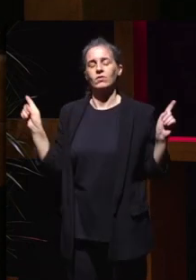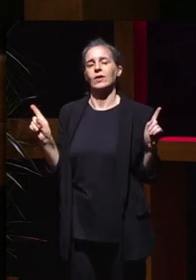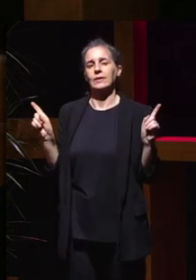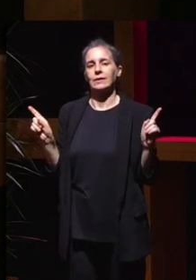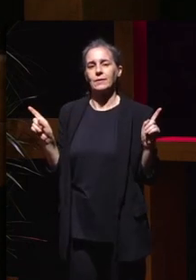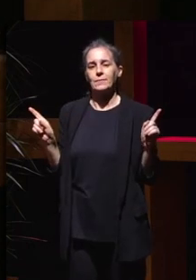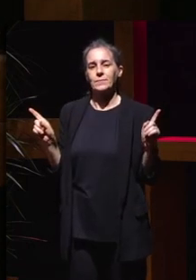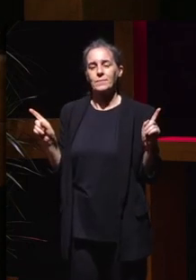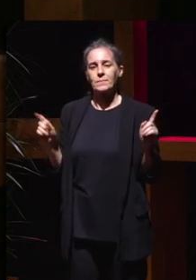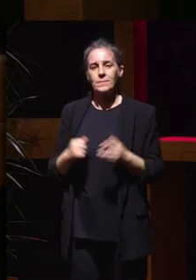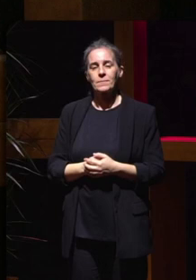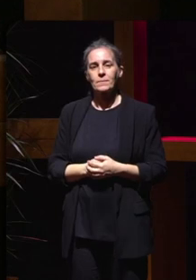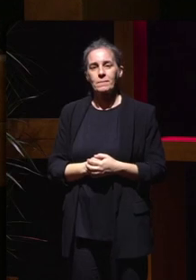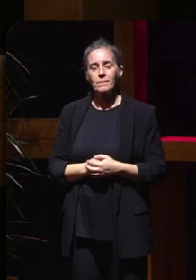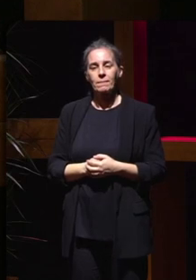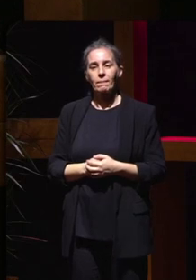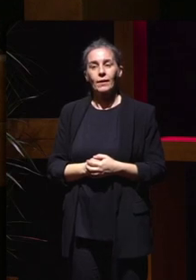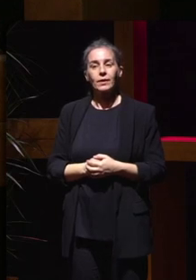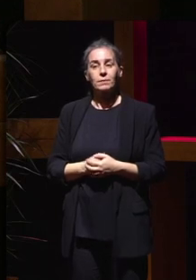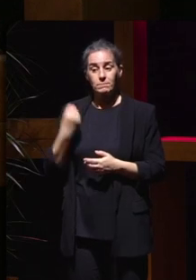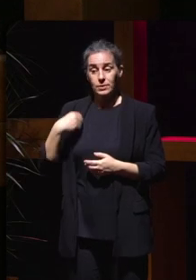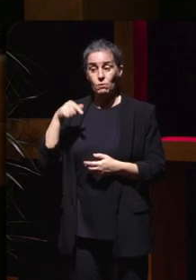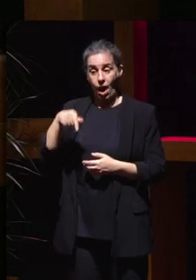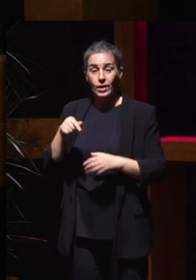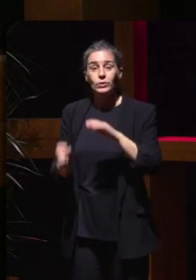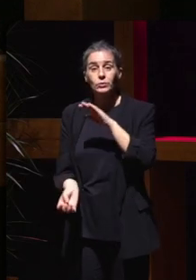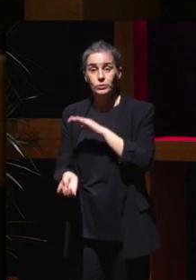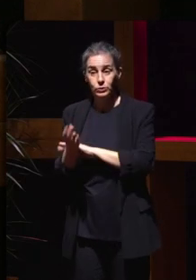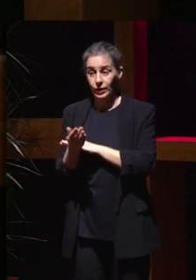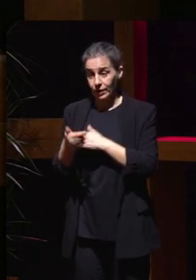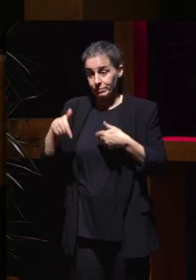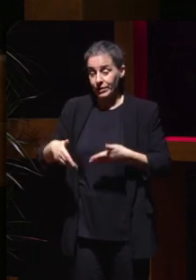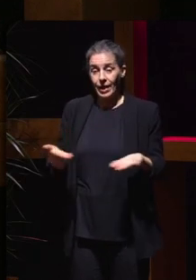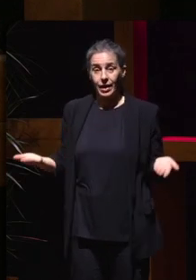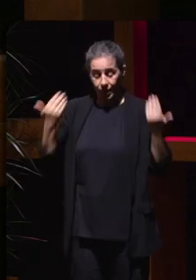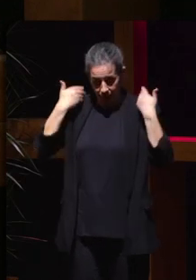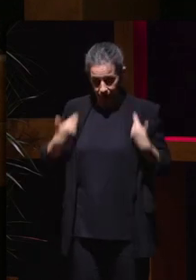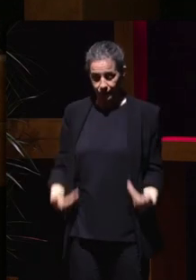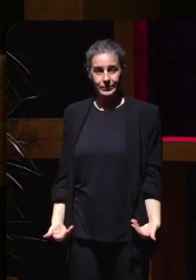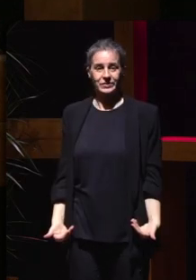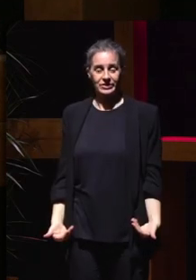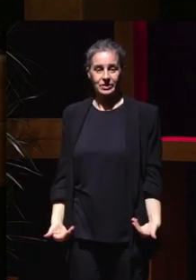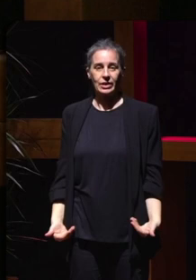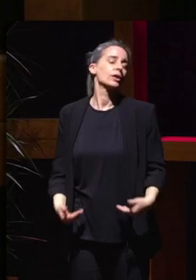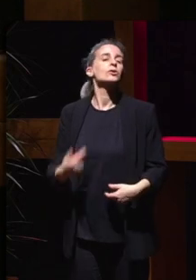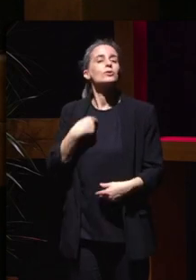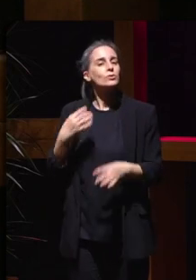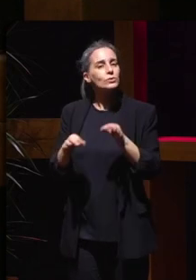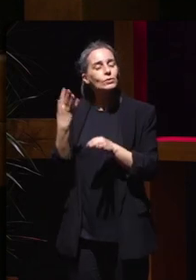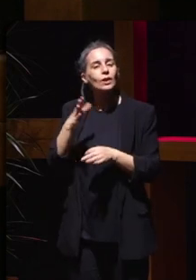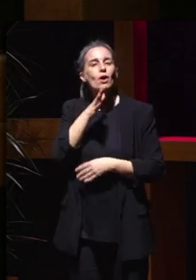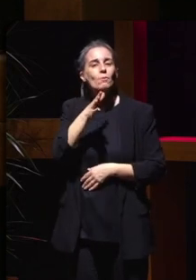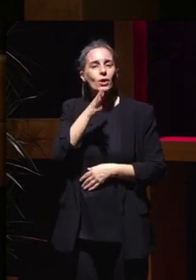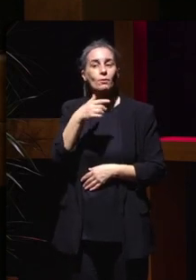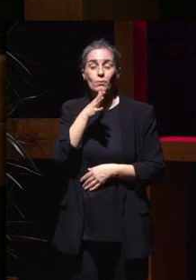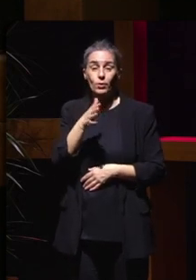momento naceu pues esto que usó en ágora y a mí me asorte fue y que